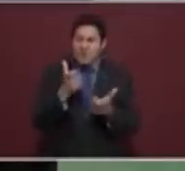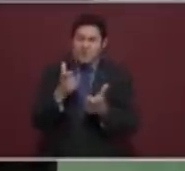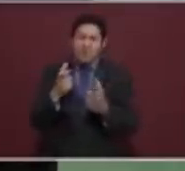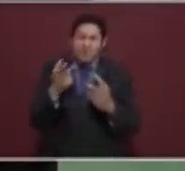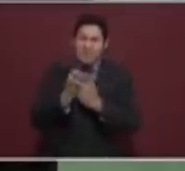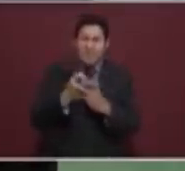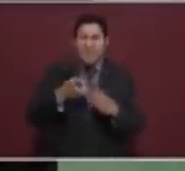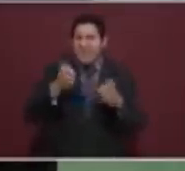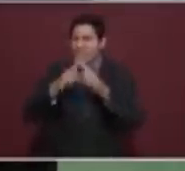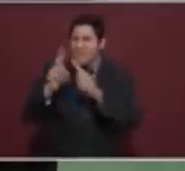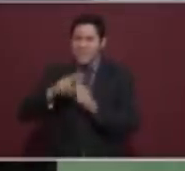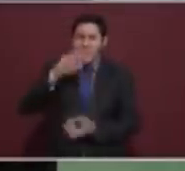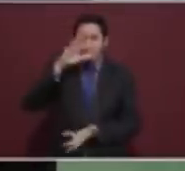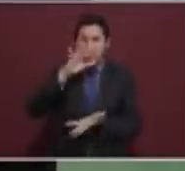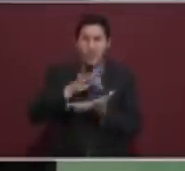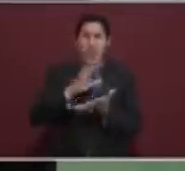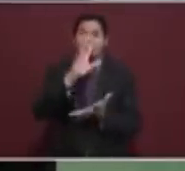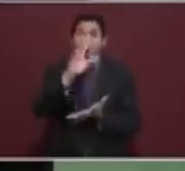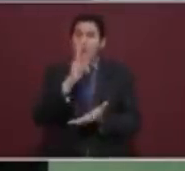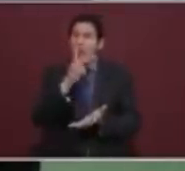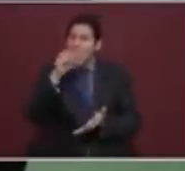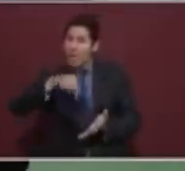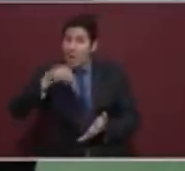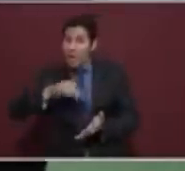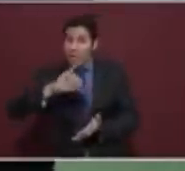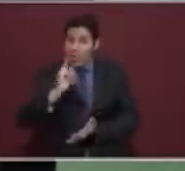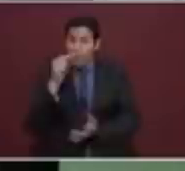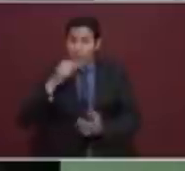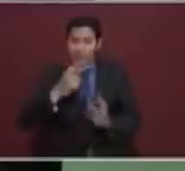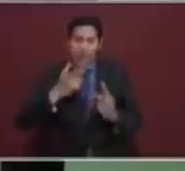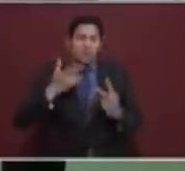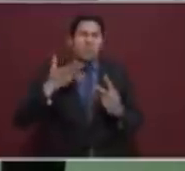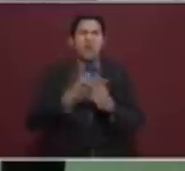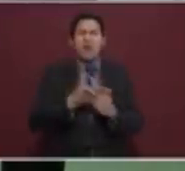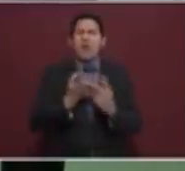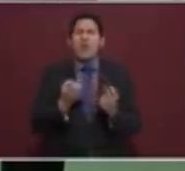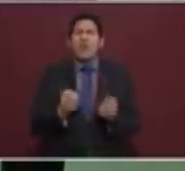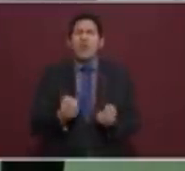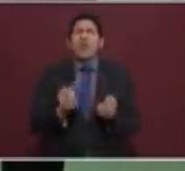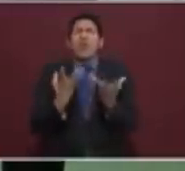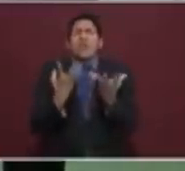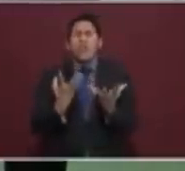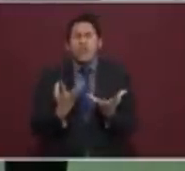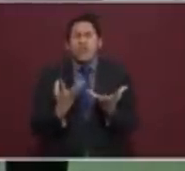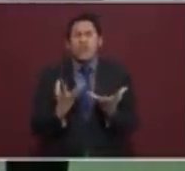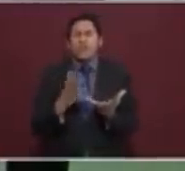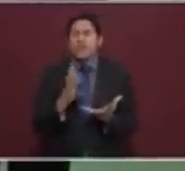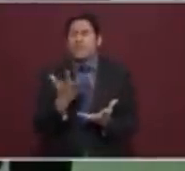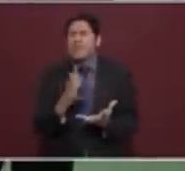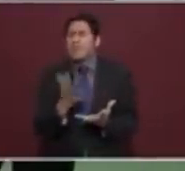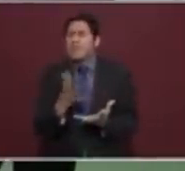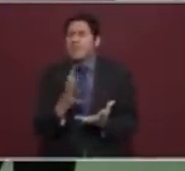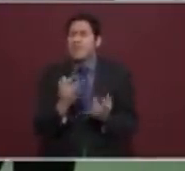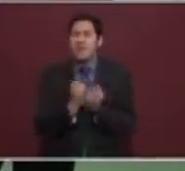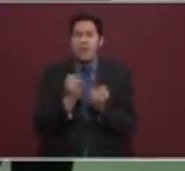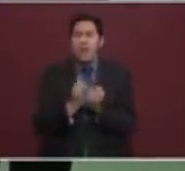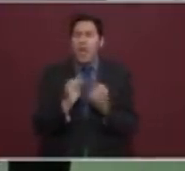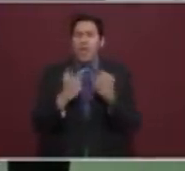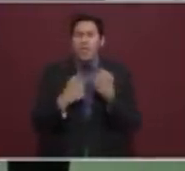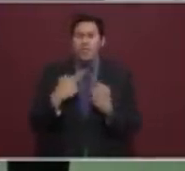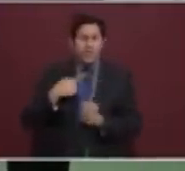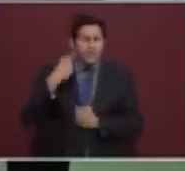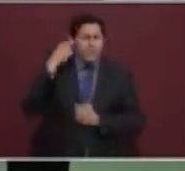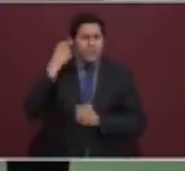delitos están cuántos homicidios dolosos están cometiendo en tijuana y nada más un dato ahí que que me brincó las